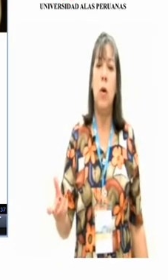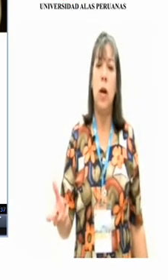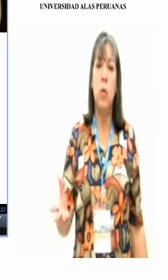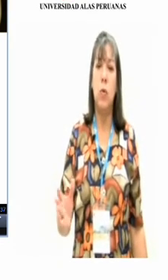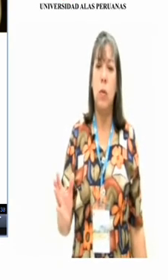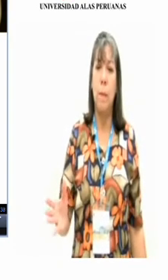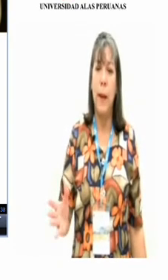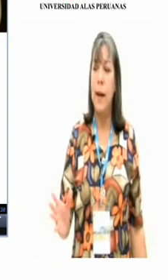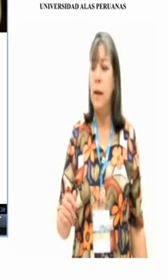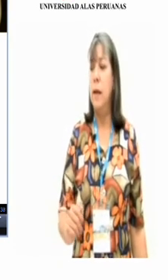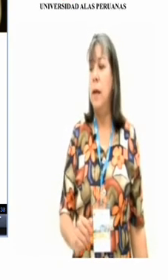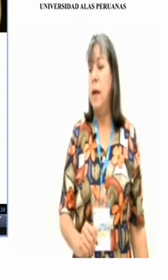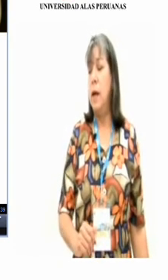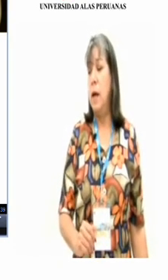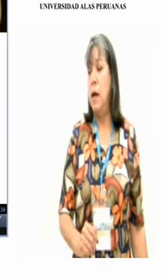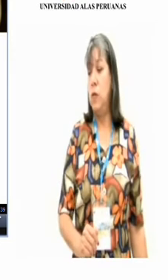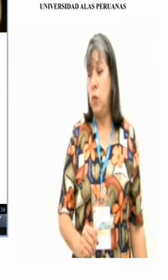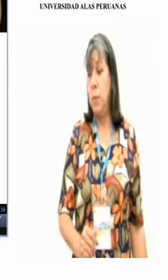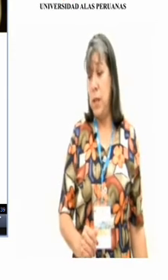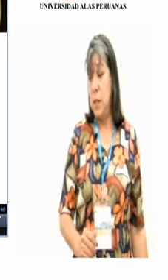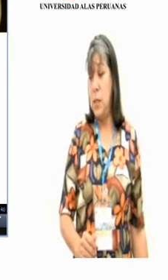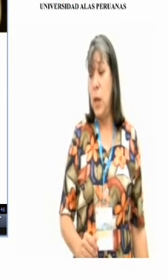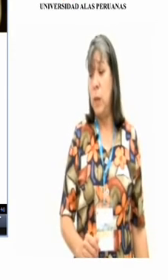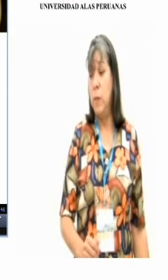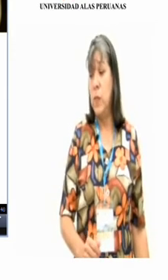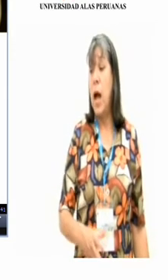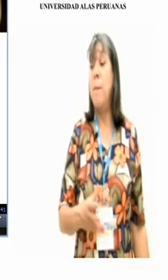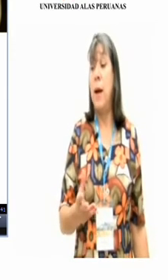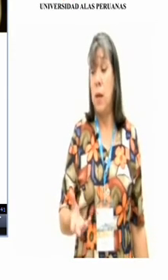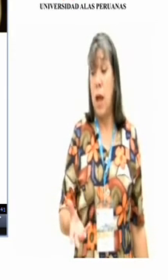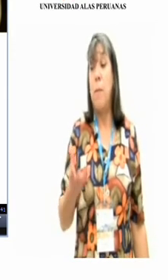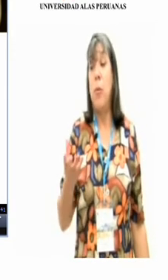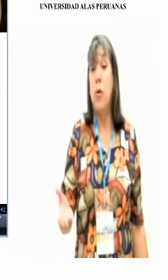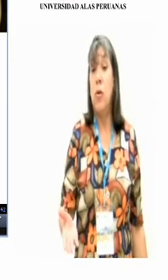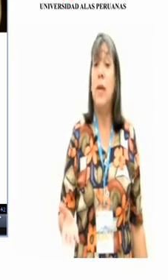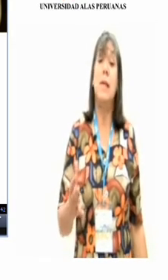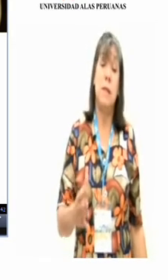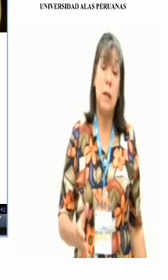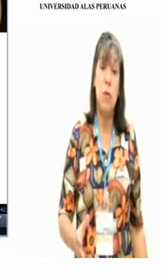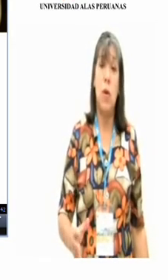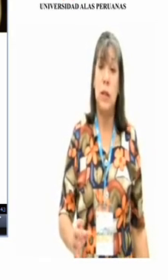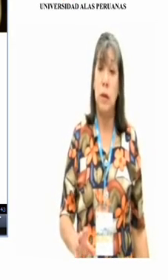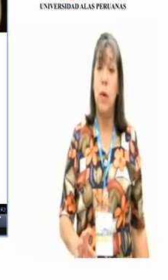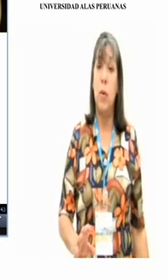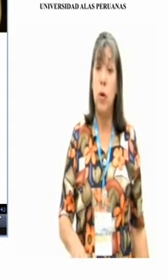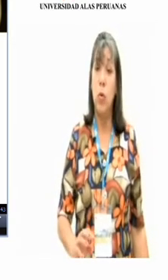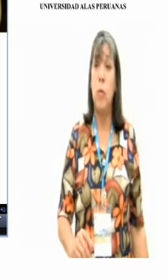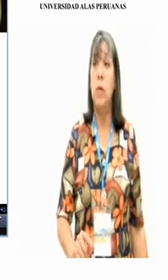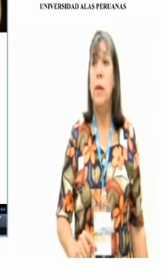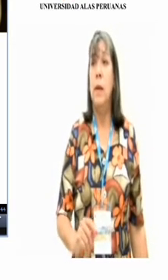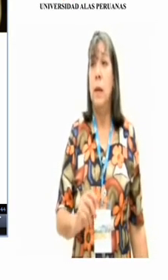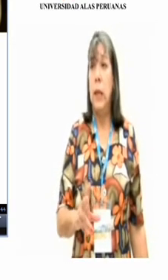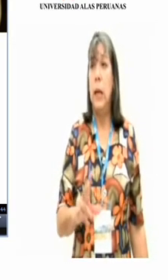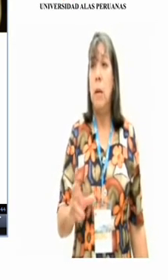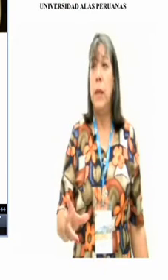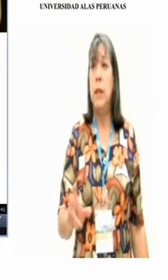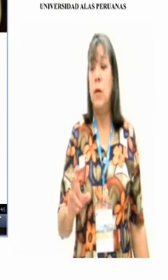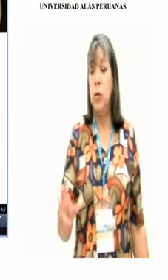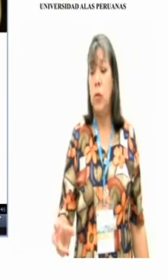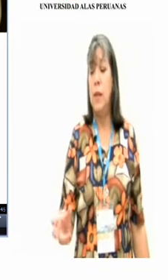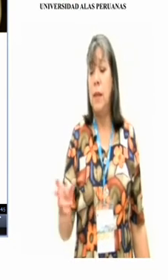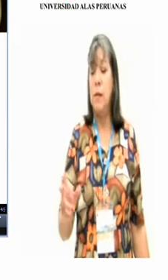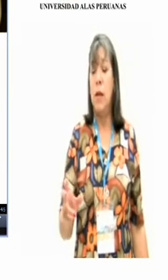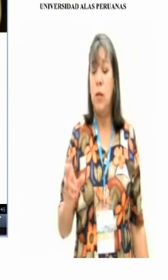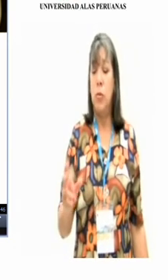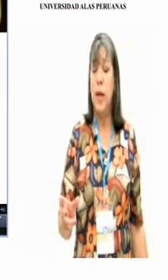de cuál es el mejor recurso para su aprendizaje. Apoyo y estímulo al trabajo en grupo.